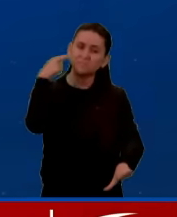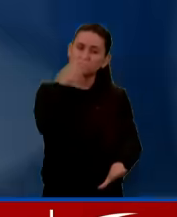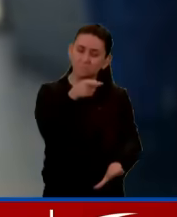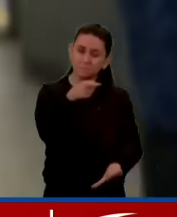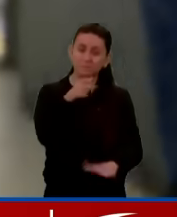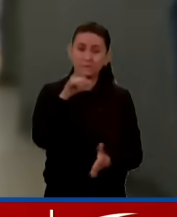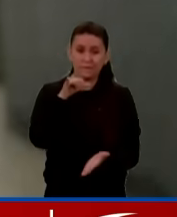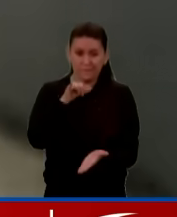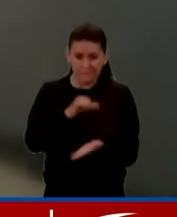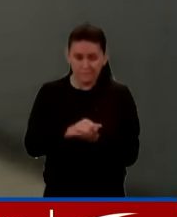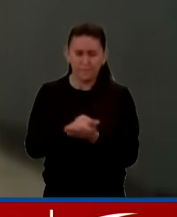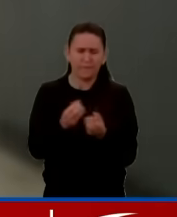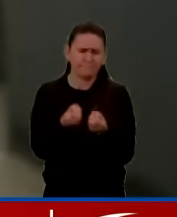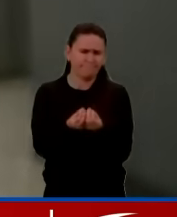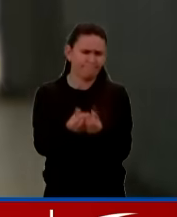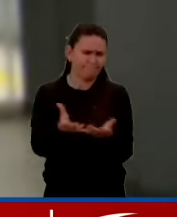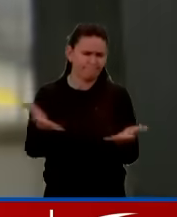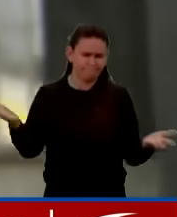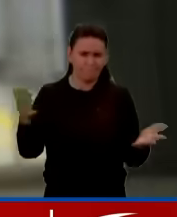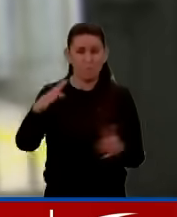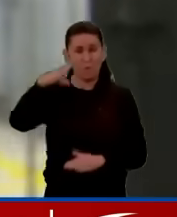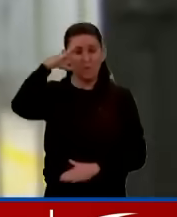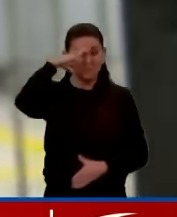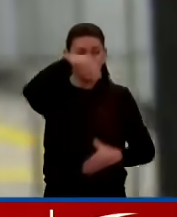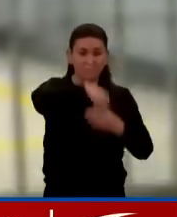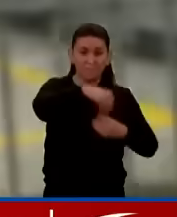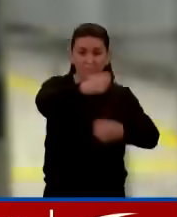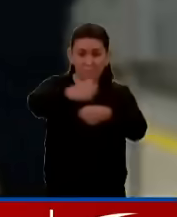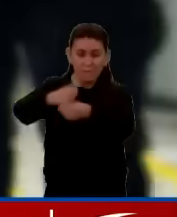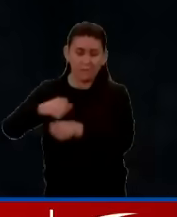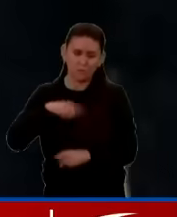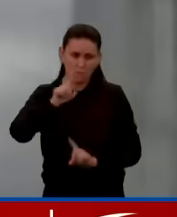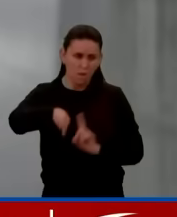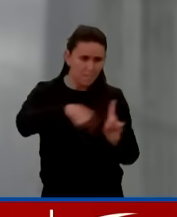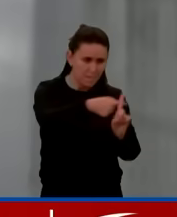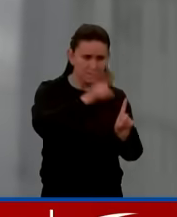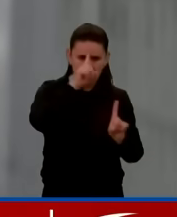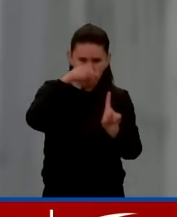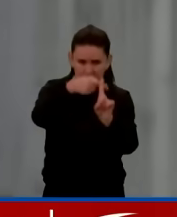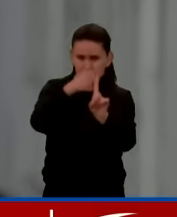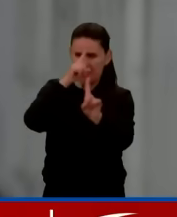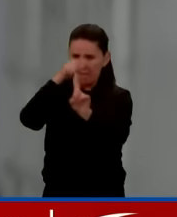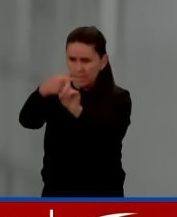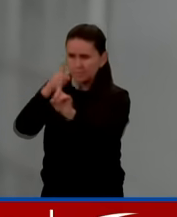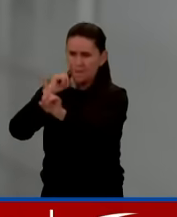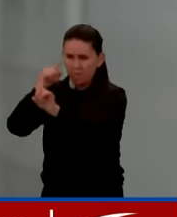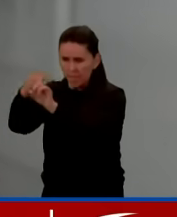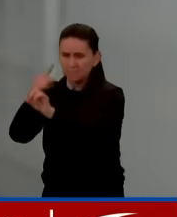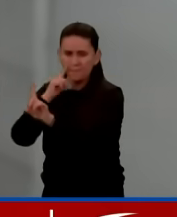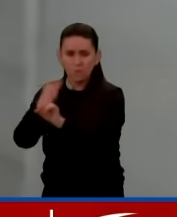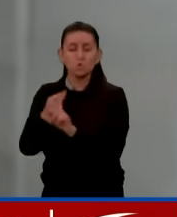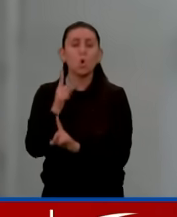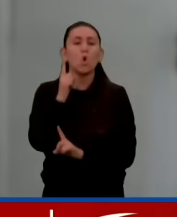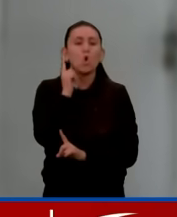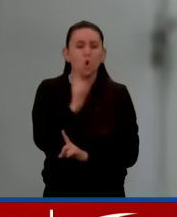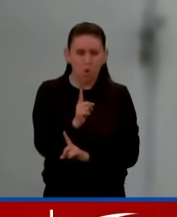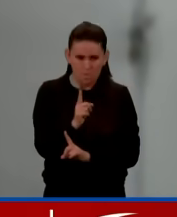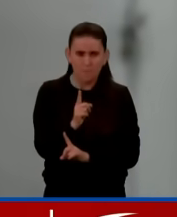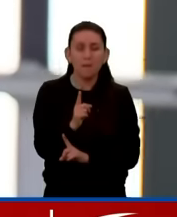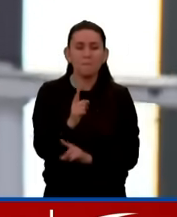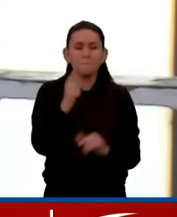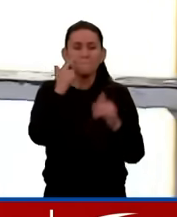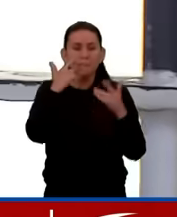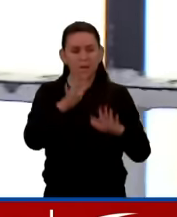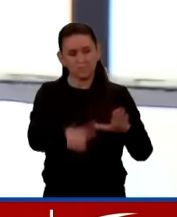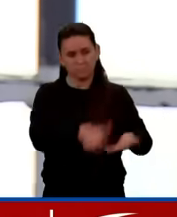gran cantidad de amenazas contra los guardianes de varias partes del país, ya que hay un anuncio de un plan pistola contra el director